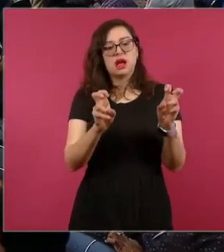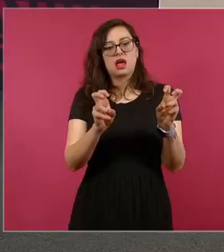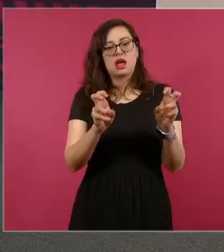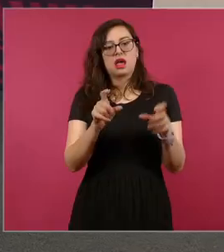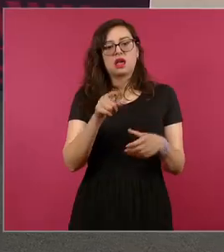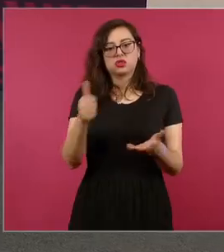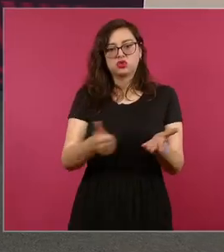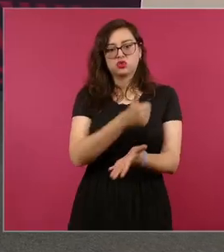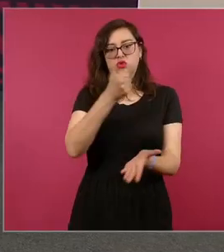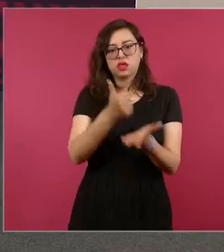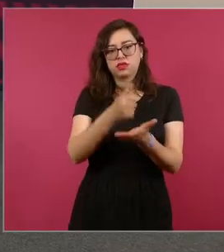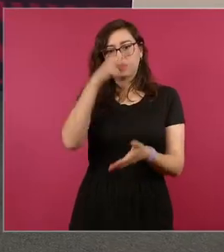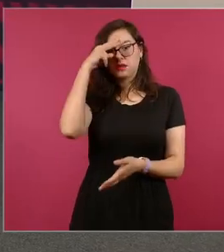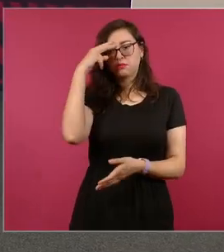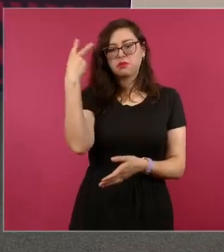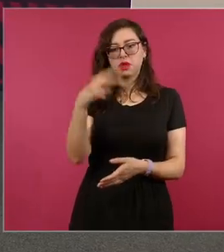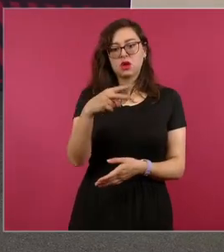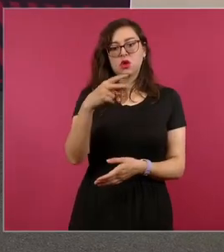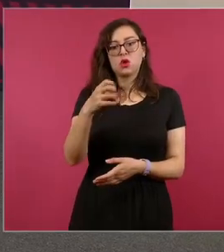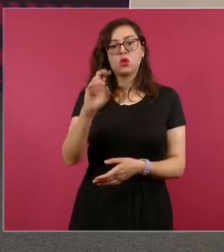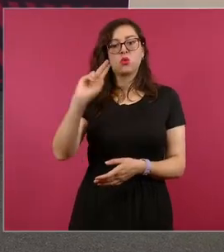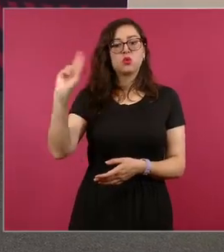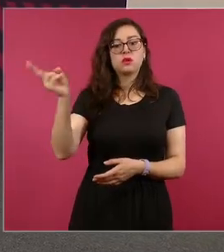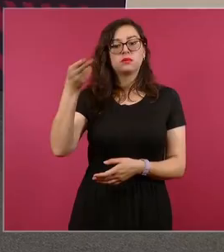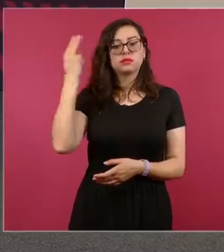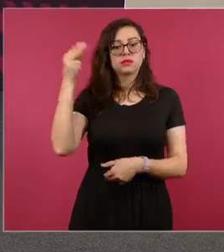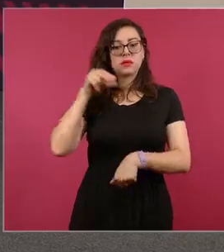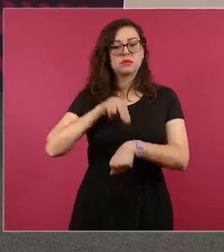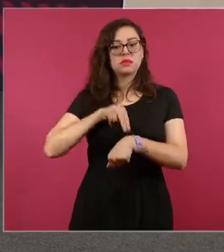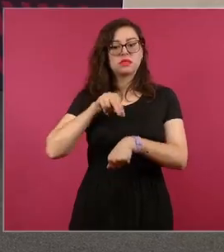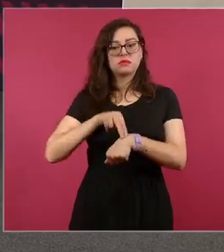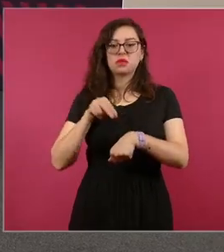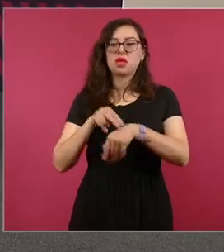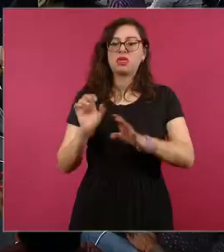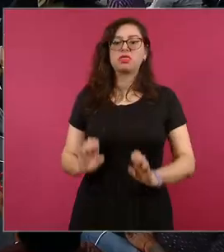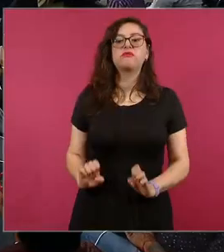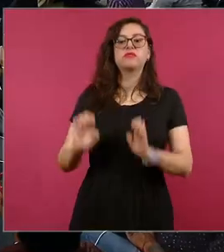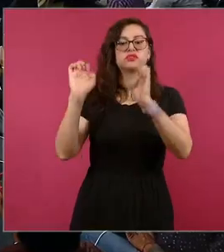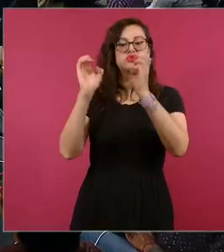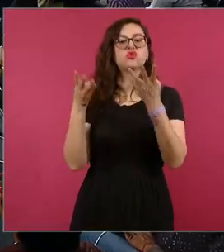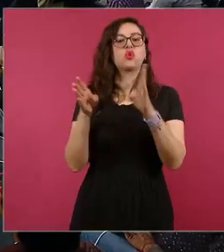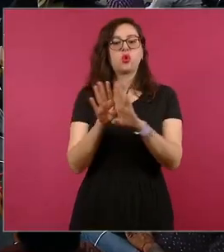de la Ciudad de México, sobre el plantel.